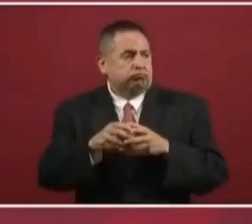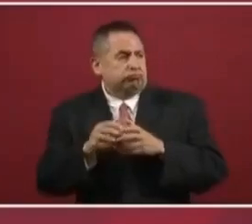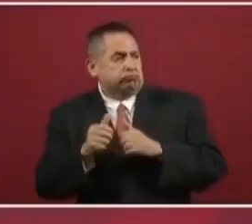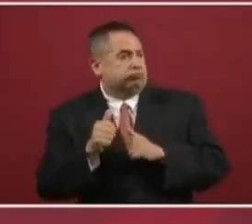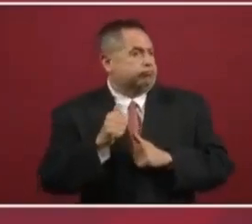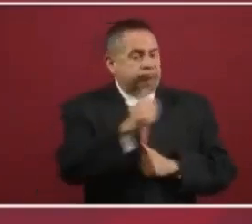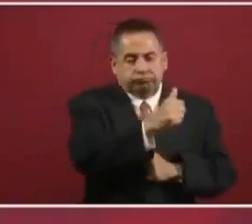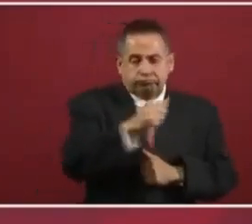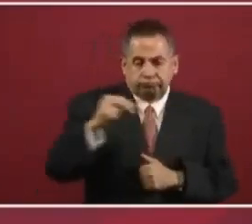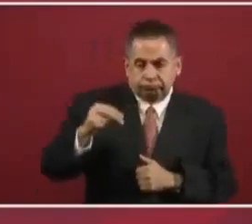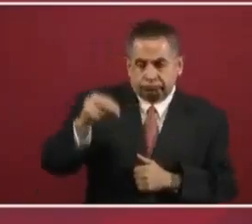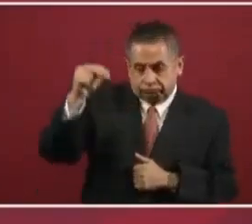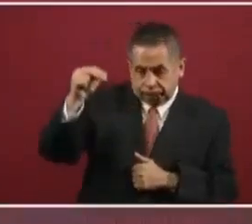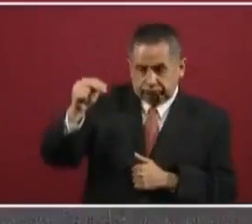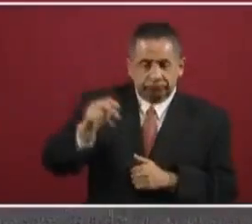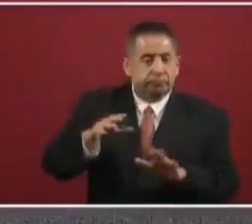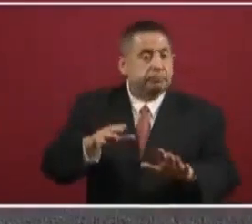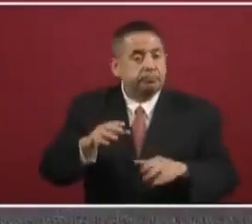norte